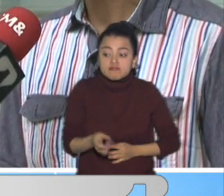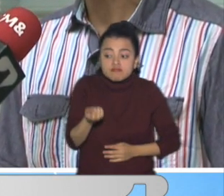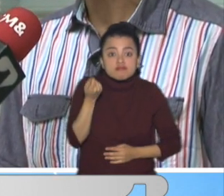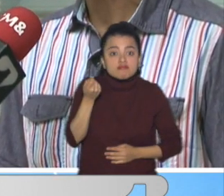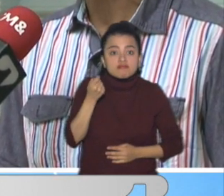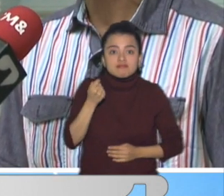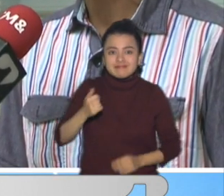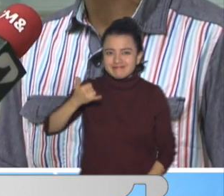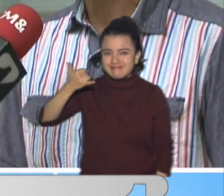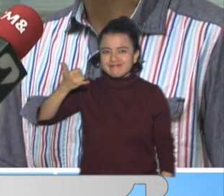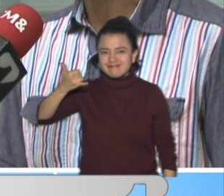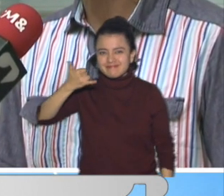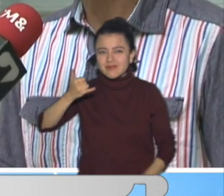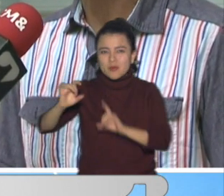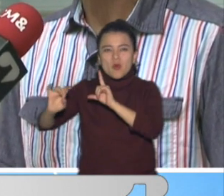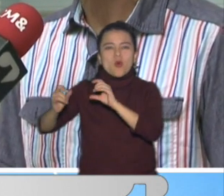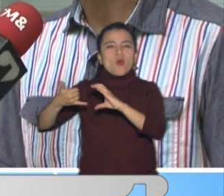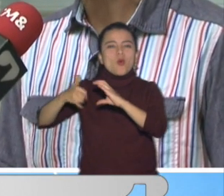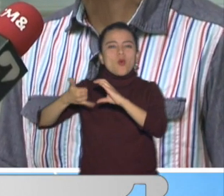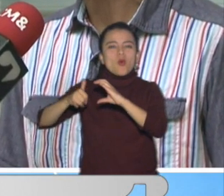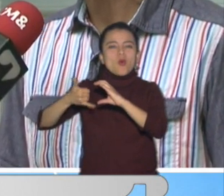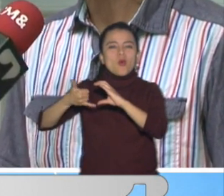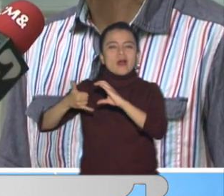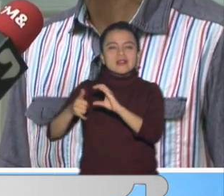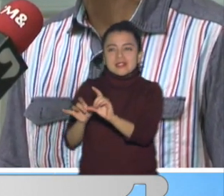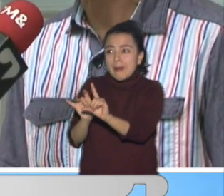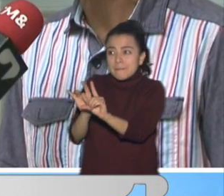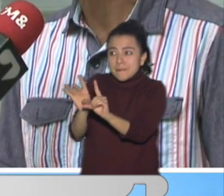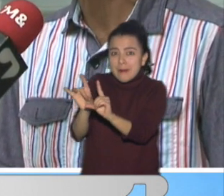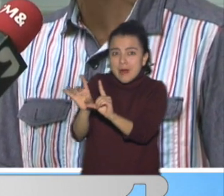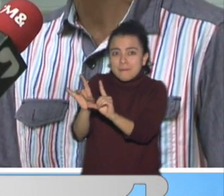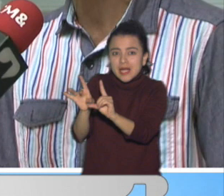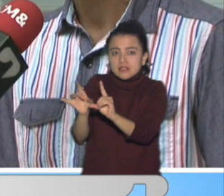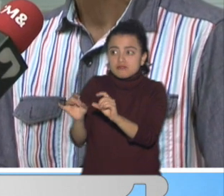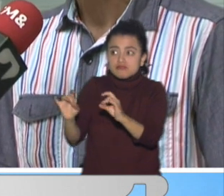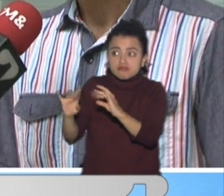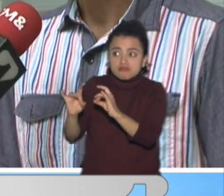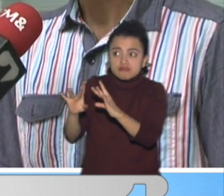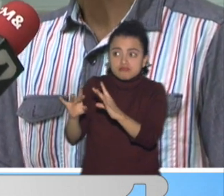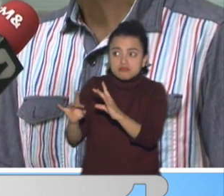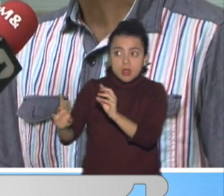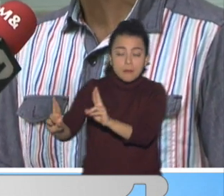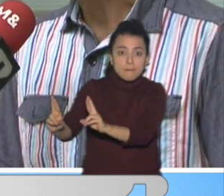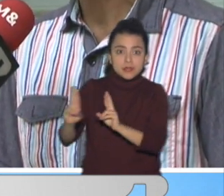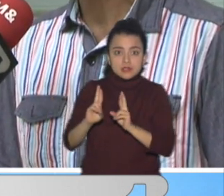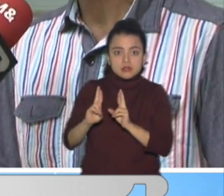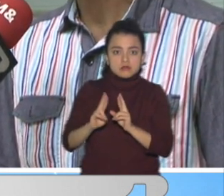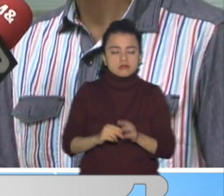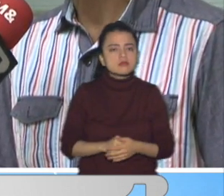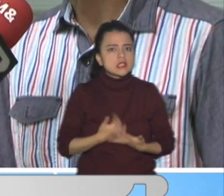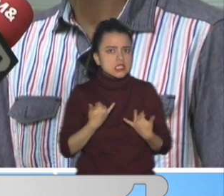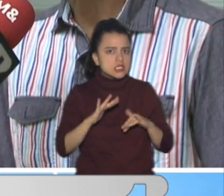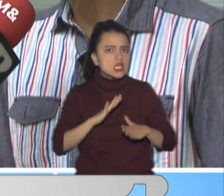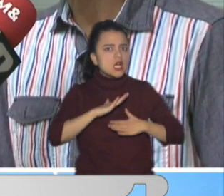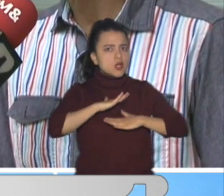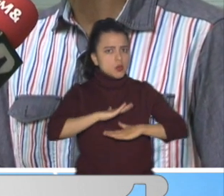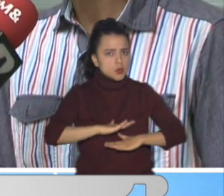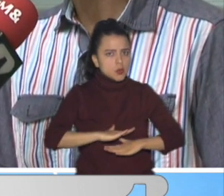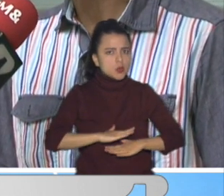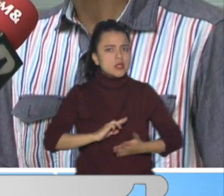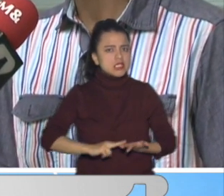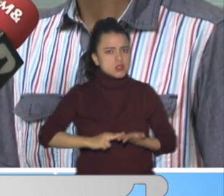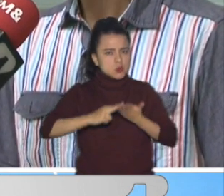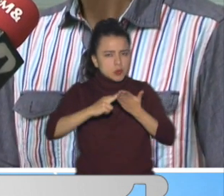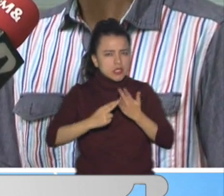minutos pude hablar vía WhatsApp con el honorable concejal Dairo Antonio Última. Se encuentra estable y están realizándole